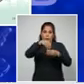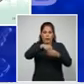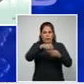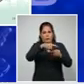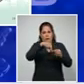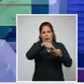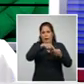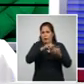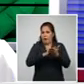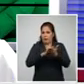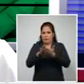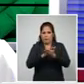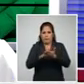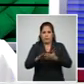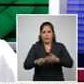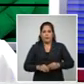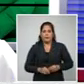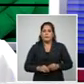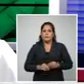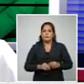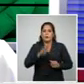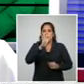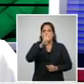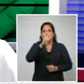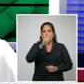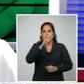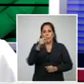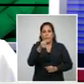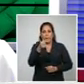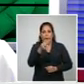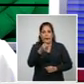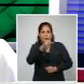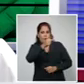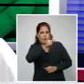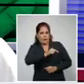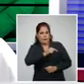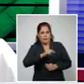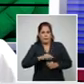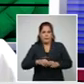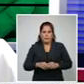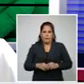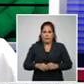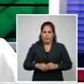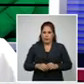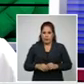estamos hablando de 4 menos en el día de ayer.